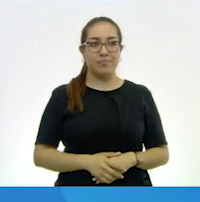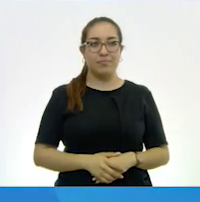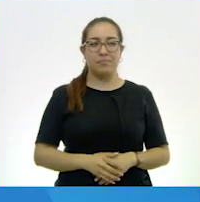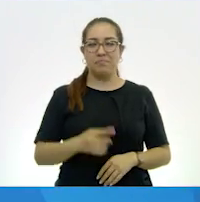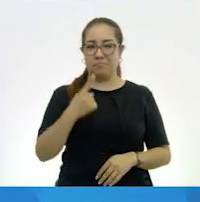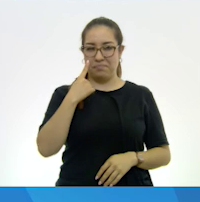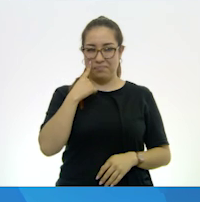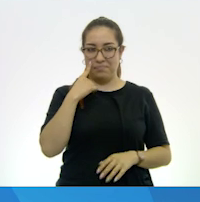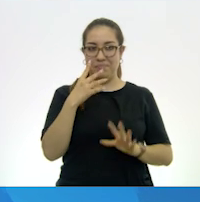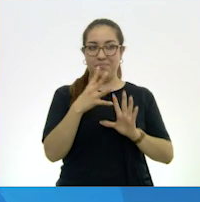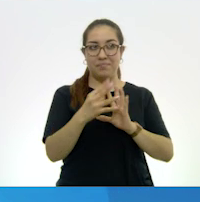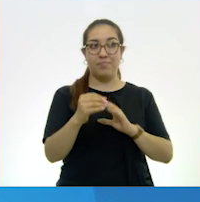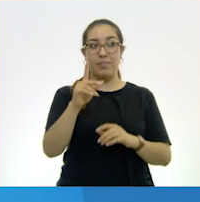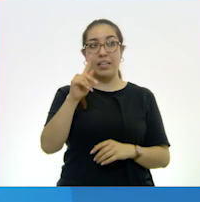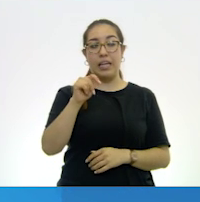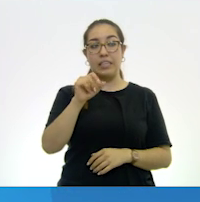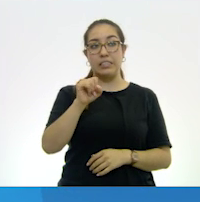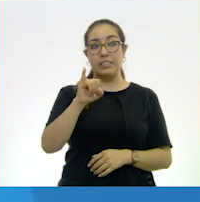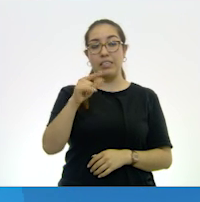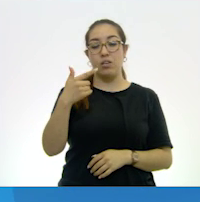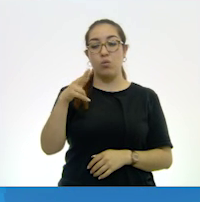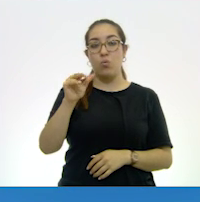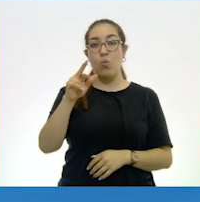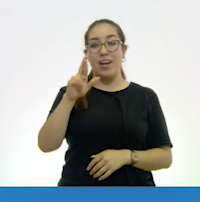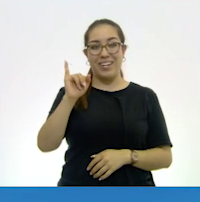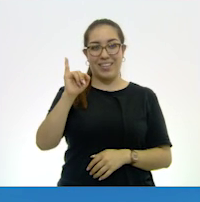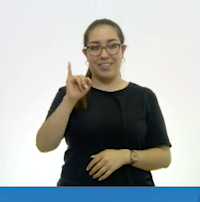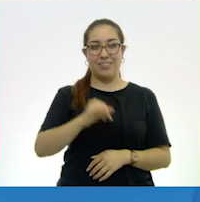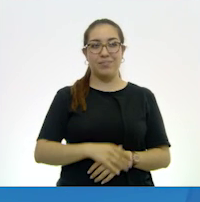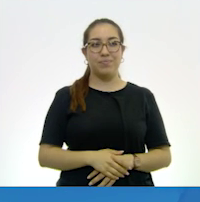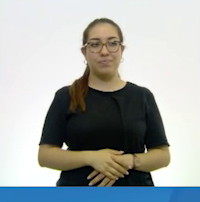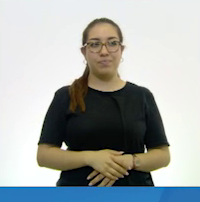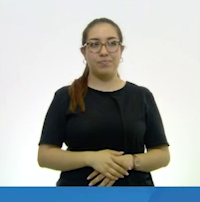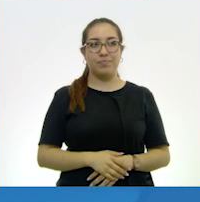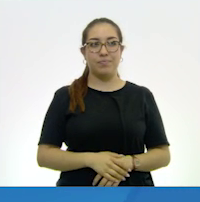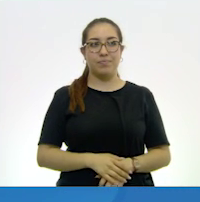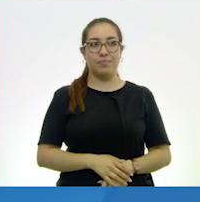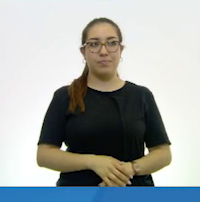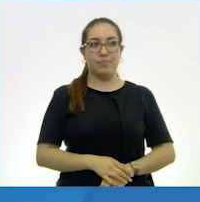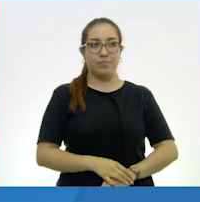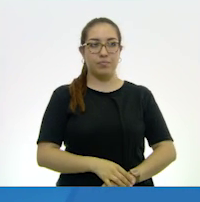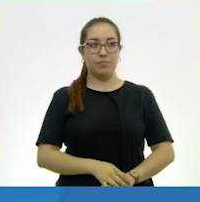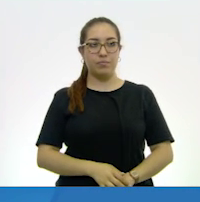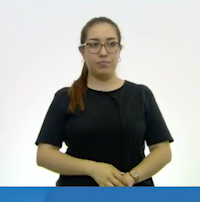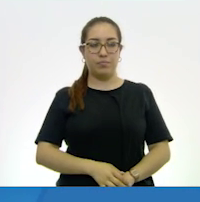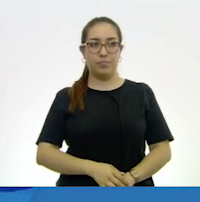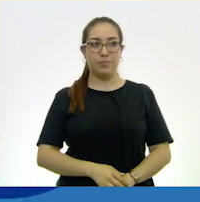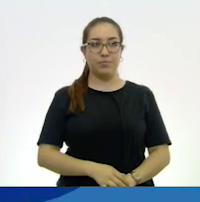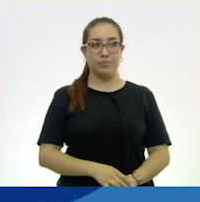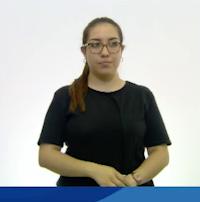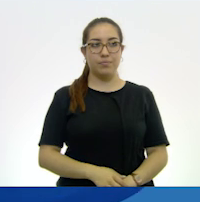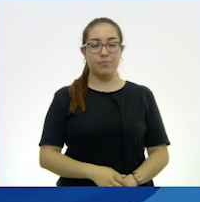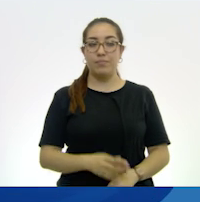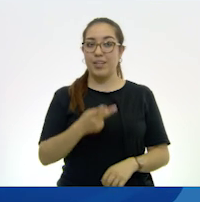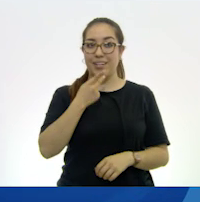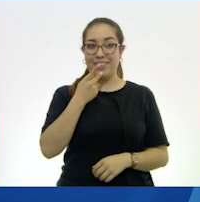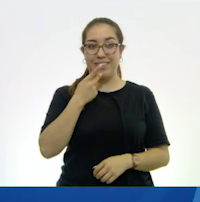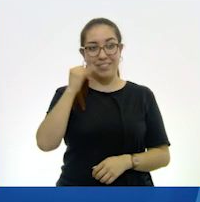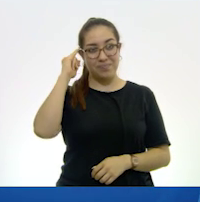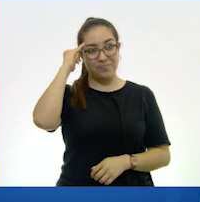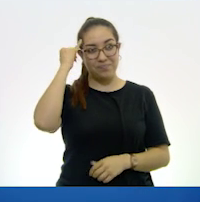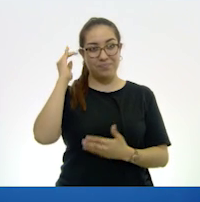Repitan conmigo. Tsiguaru. Tsiguaru. Rinsi. Maikangu kanzero.